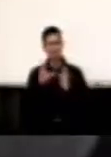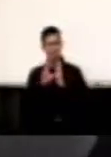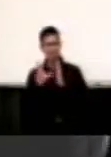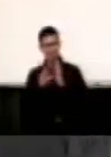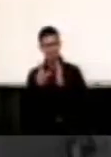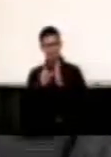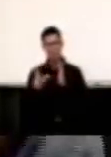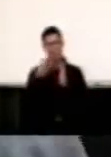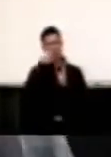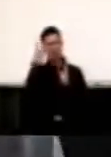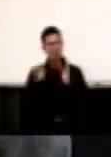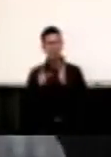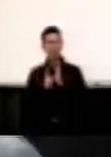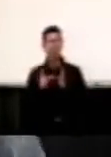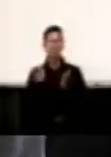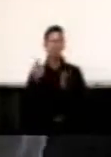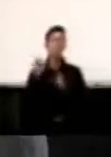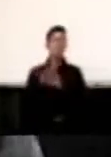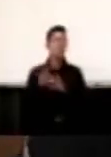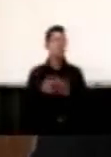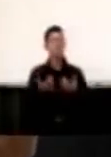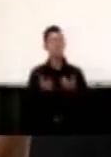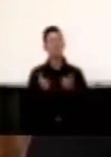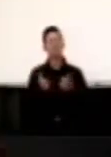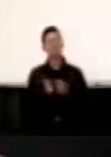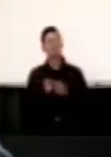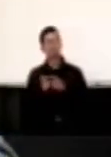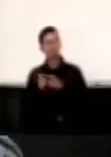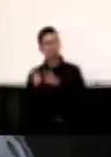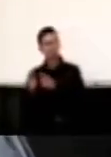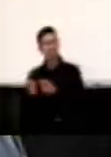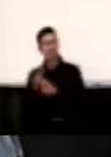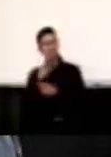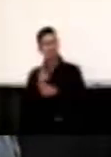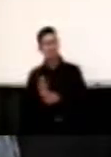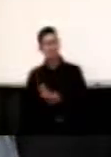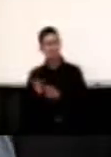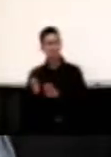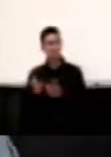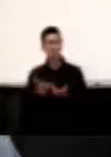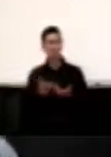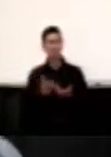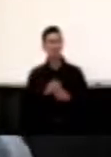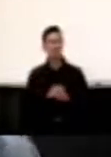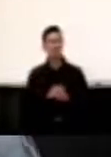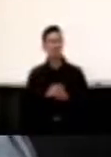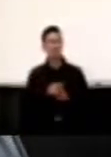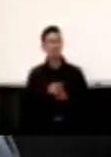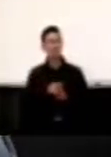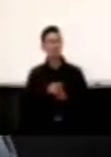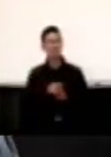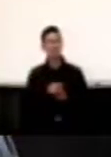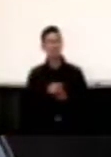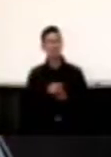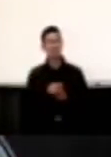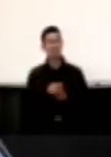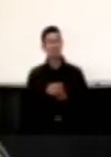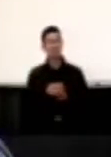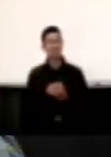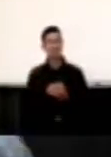la distribución de los cargos, etcétera. Ese es el sistema electoral. Lo otro es la administración o la justicia